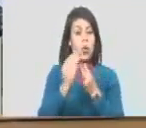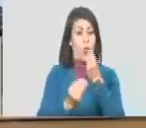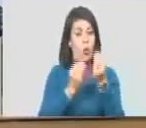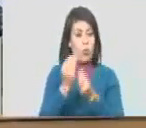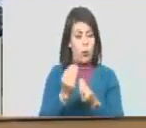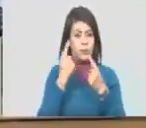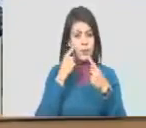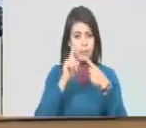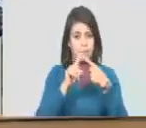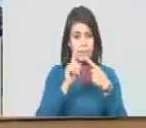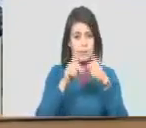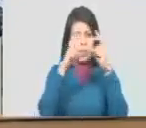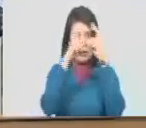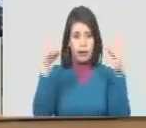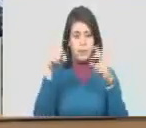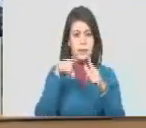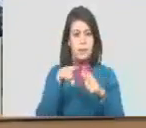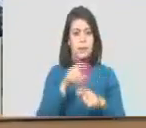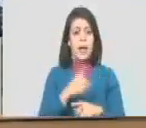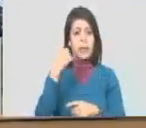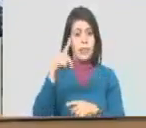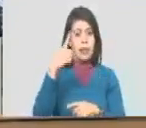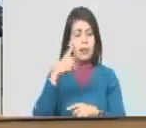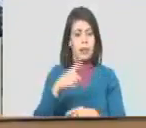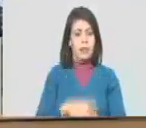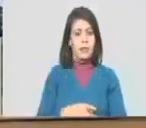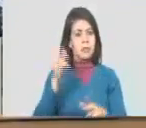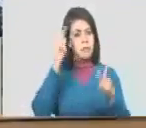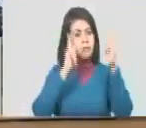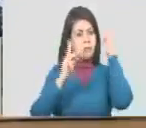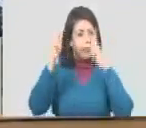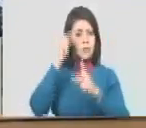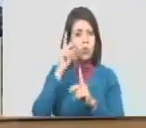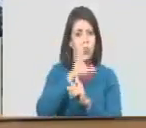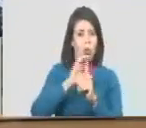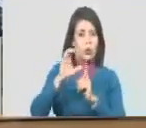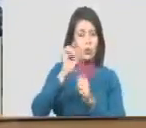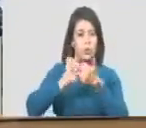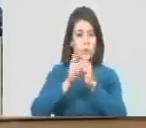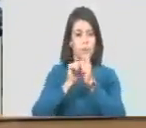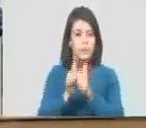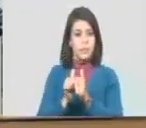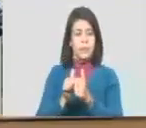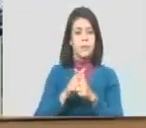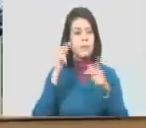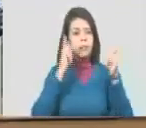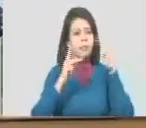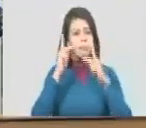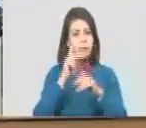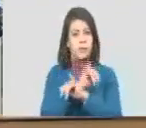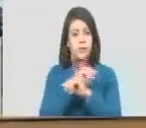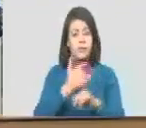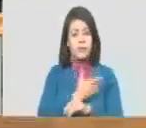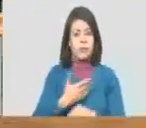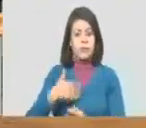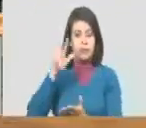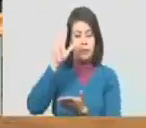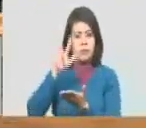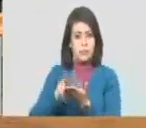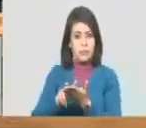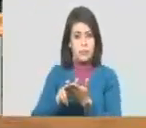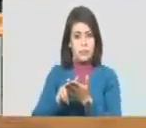de la siguiente manera. Epígrafe, derecho a la recreación, cultura, deporte y esparcimiento. Es todo, señor presidente. En